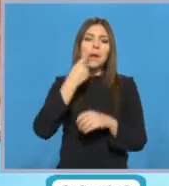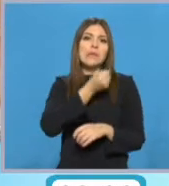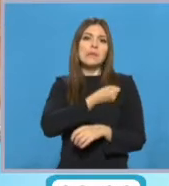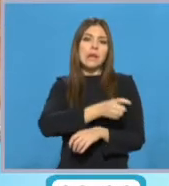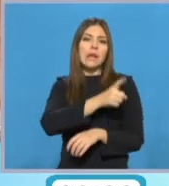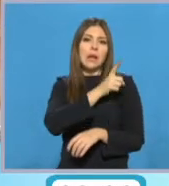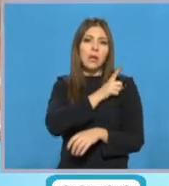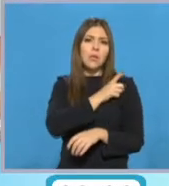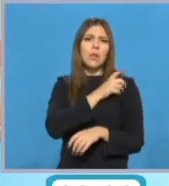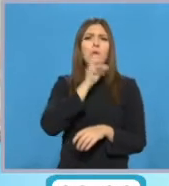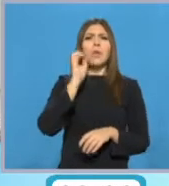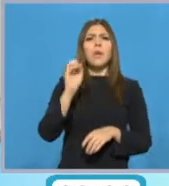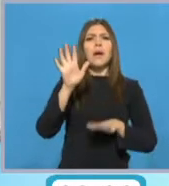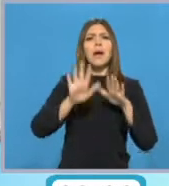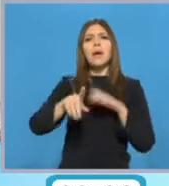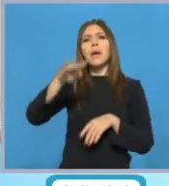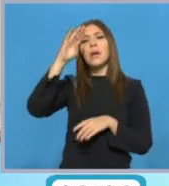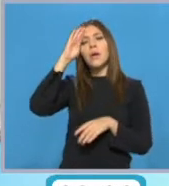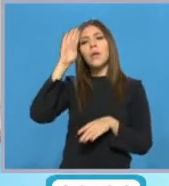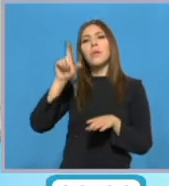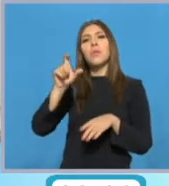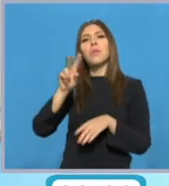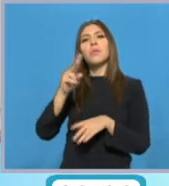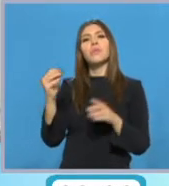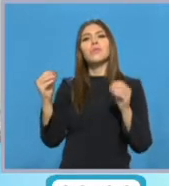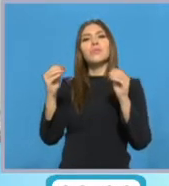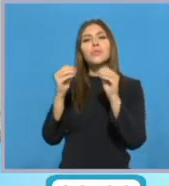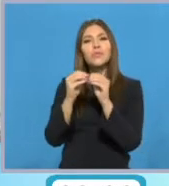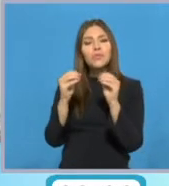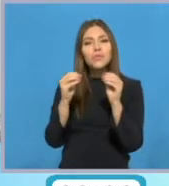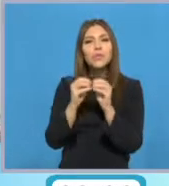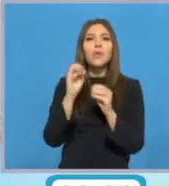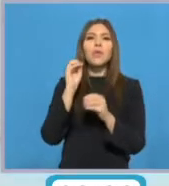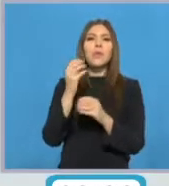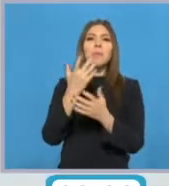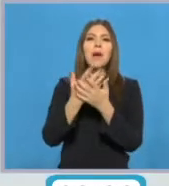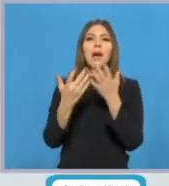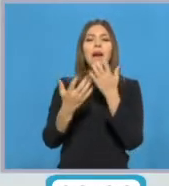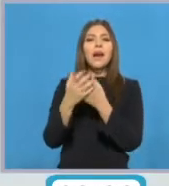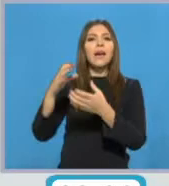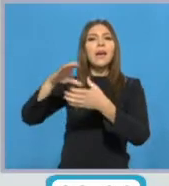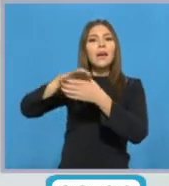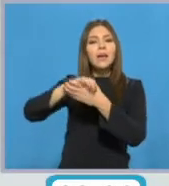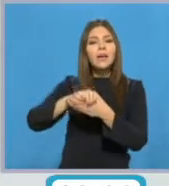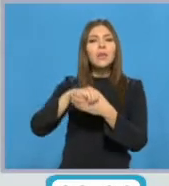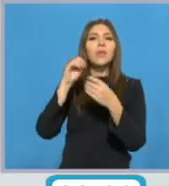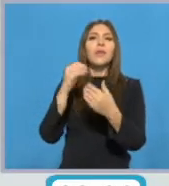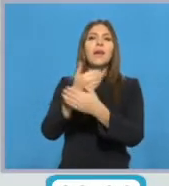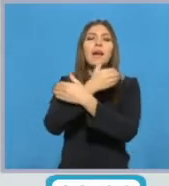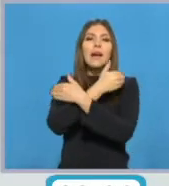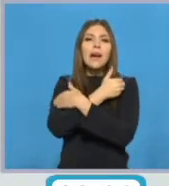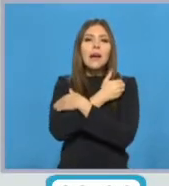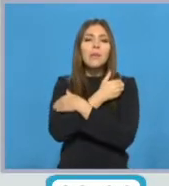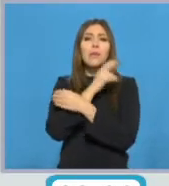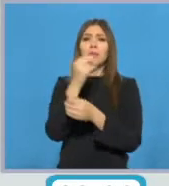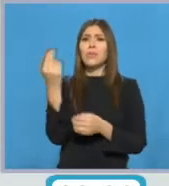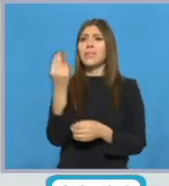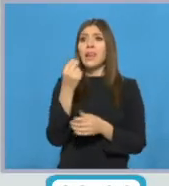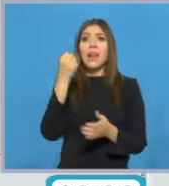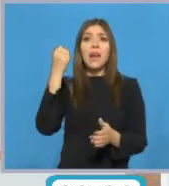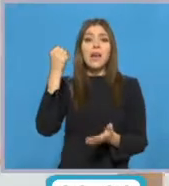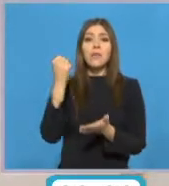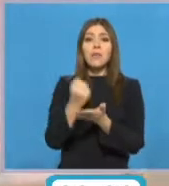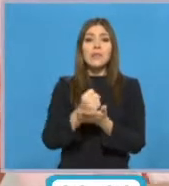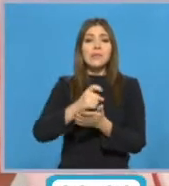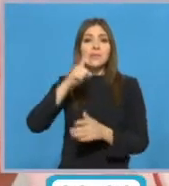solo tomarte de la mano, una sesión de besos, el darte caricias, abrazos y apapachos, a veces es suficiente, no tiene que haber